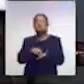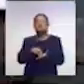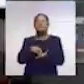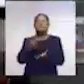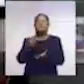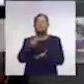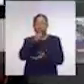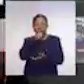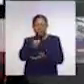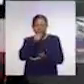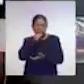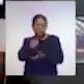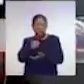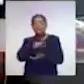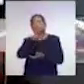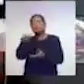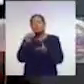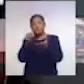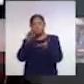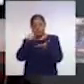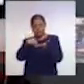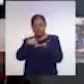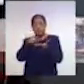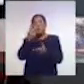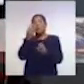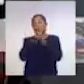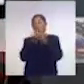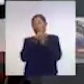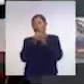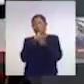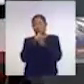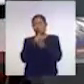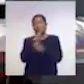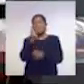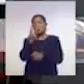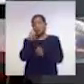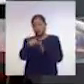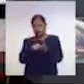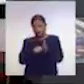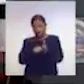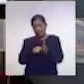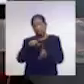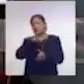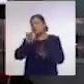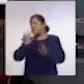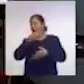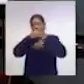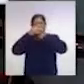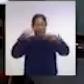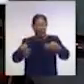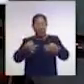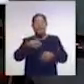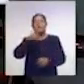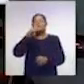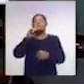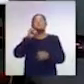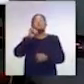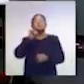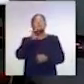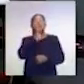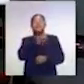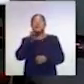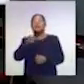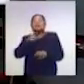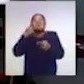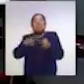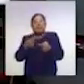posteriormente iniciar un curso propedéutico que dura 2 meses, después del cual se da a conocer la lista definitiva de los aceptados a la maestría. ¿Y qué tienen que